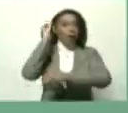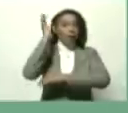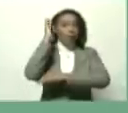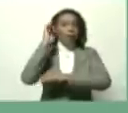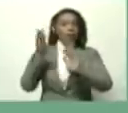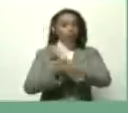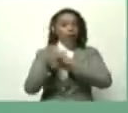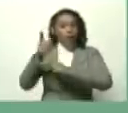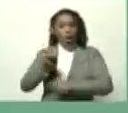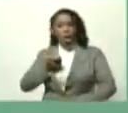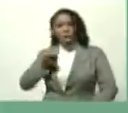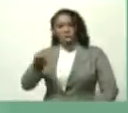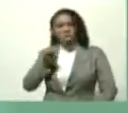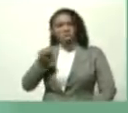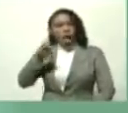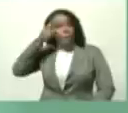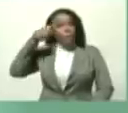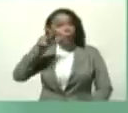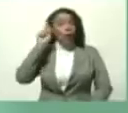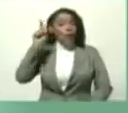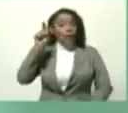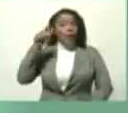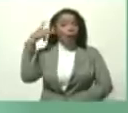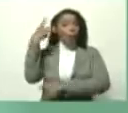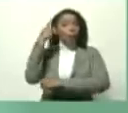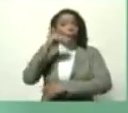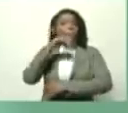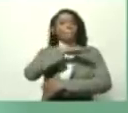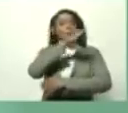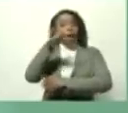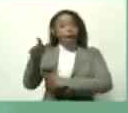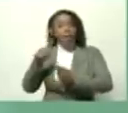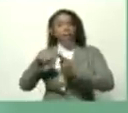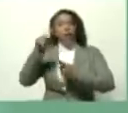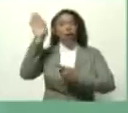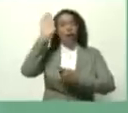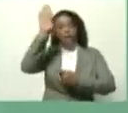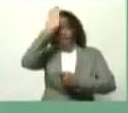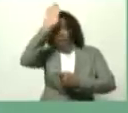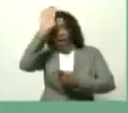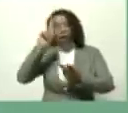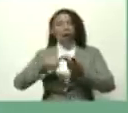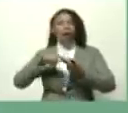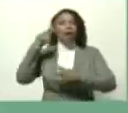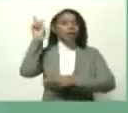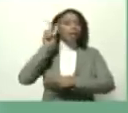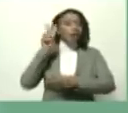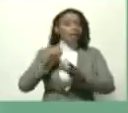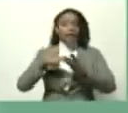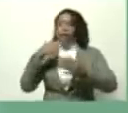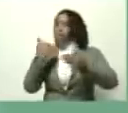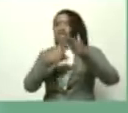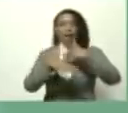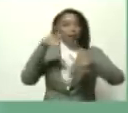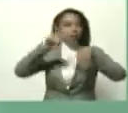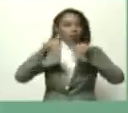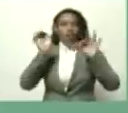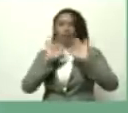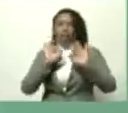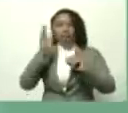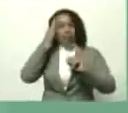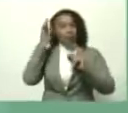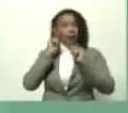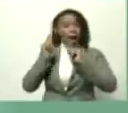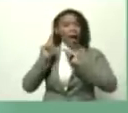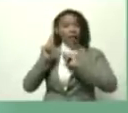ellos amedrentaron a la población de la parroquia El Paraíso, de la parroquia La Vega, de la parroquia El Valle, para que no salieran a votar, sabiendo que